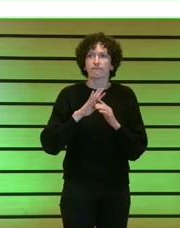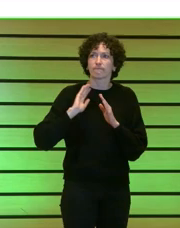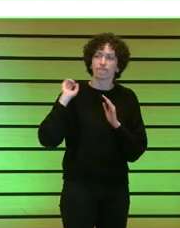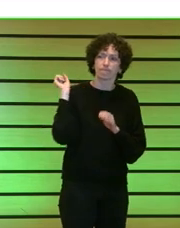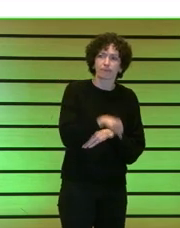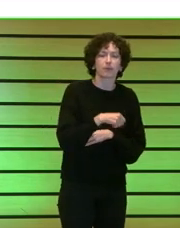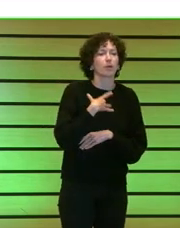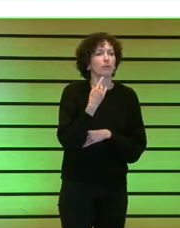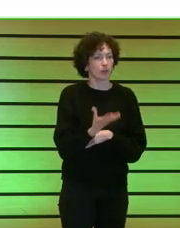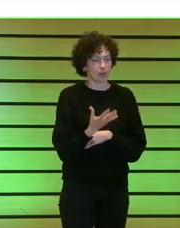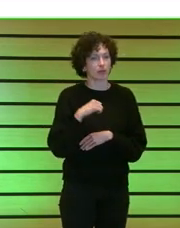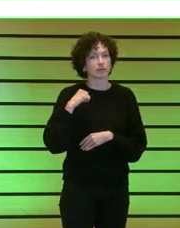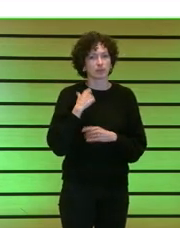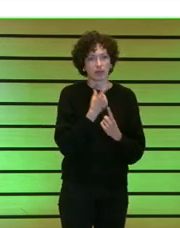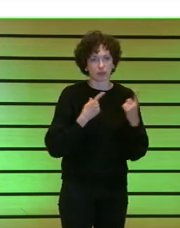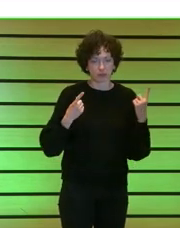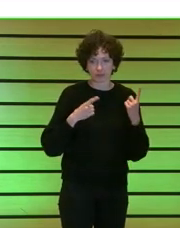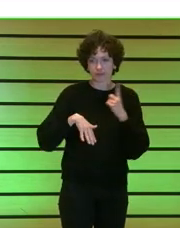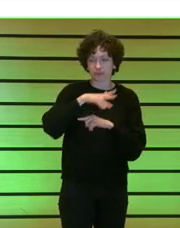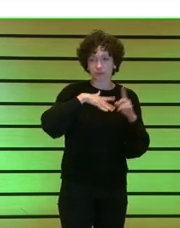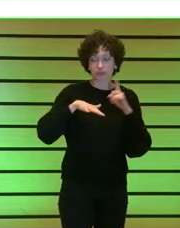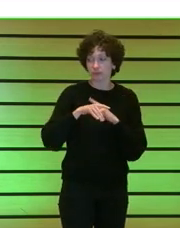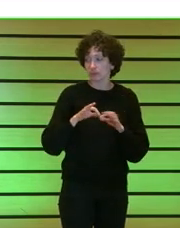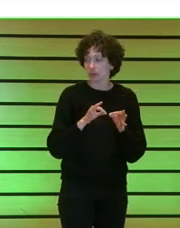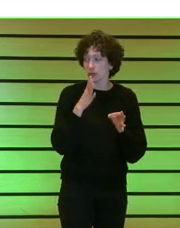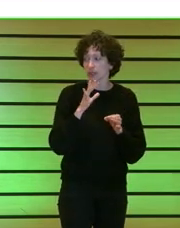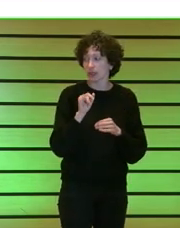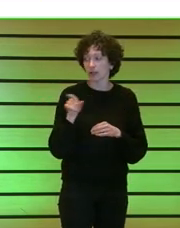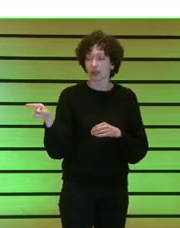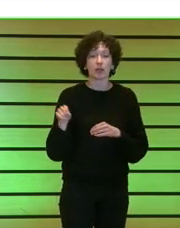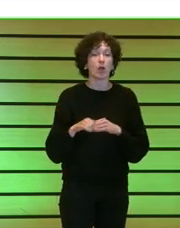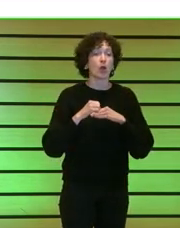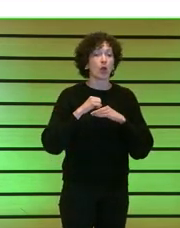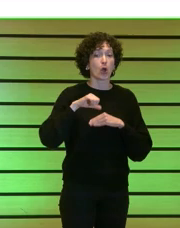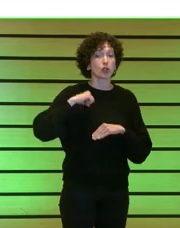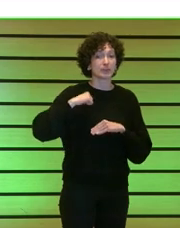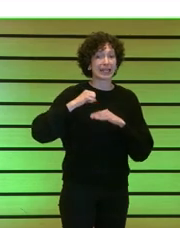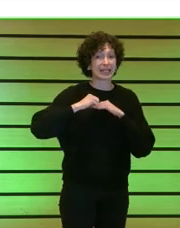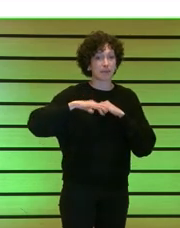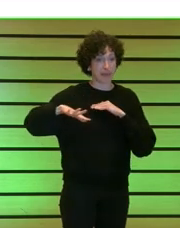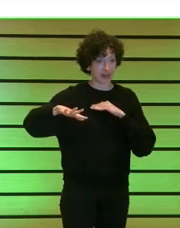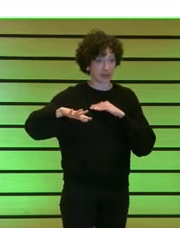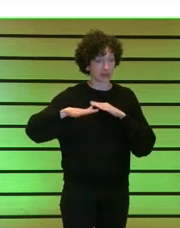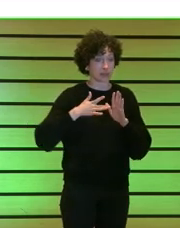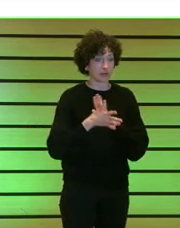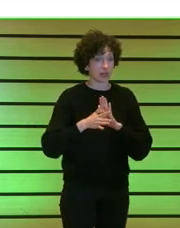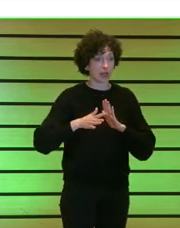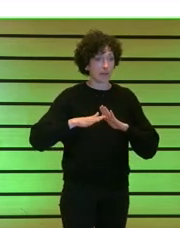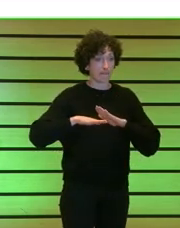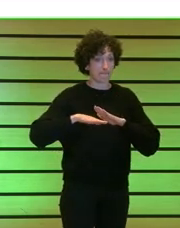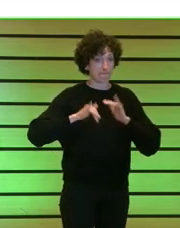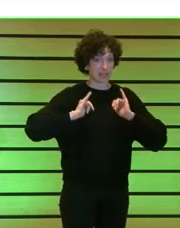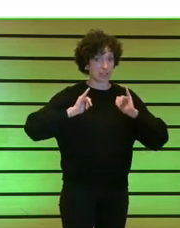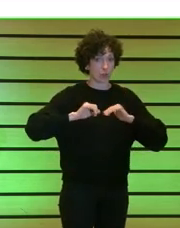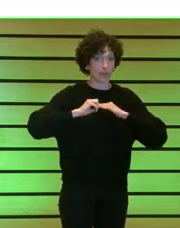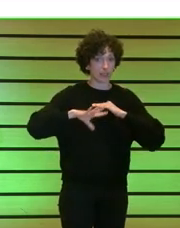hay algunos hospitales que tienen entornos absolutamente privilegiados Este es el hospital del mar y el Paseo marítimo está a la puerta del